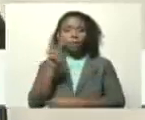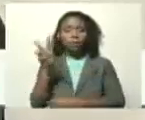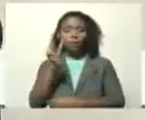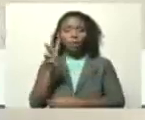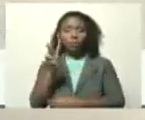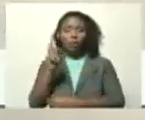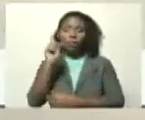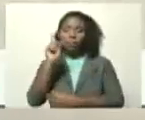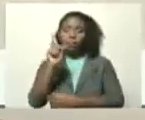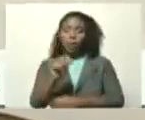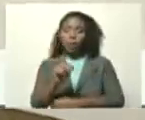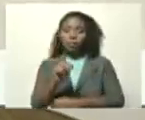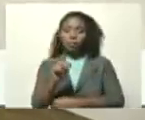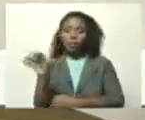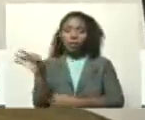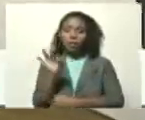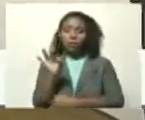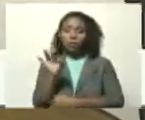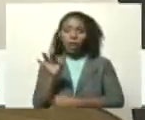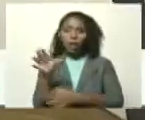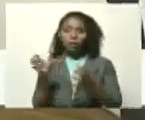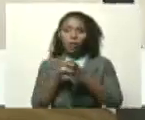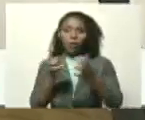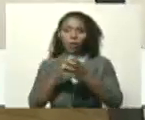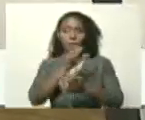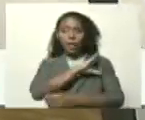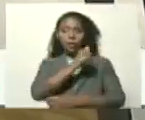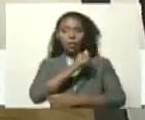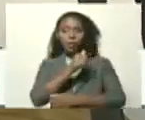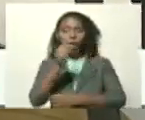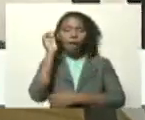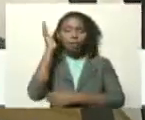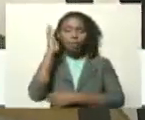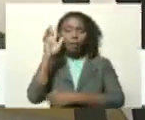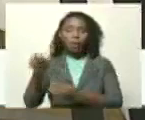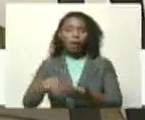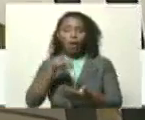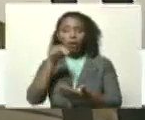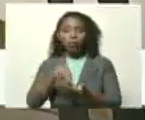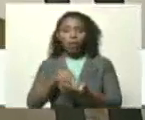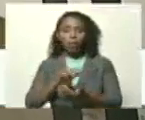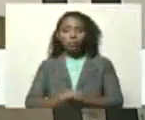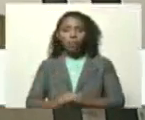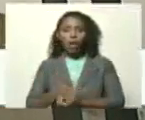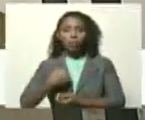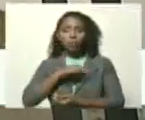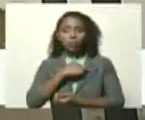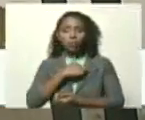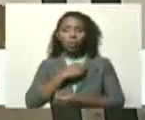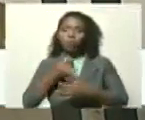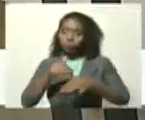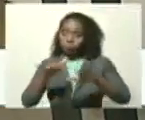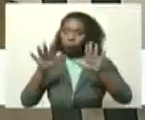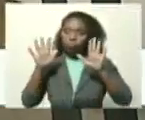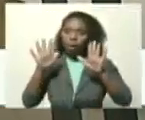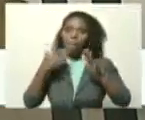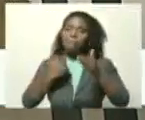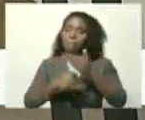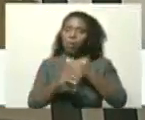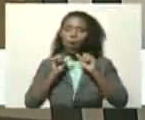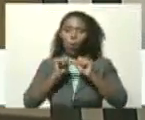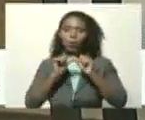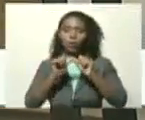y también de la elección de la Junta Directiva de la Asamblea Nacional. Nosotros, por supuesto, vamos a